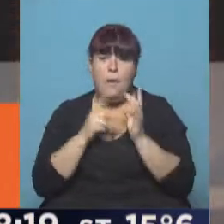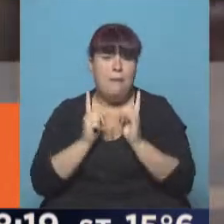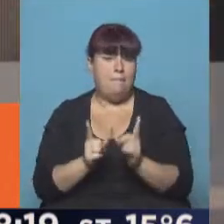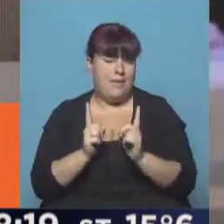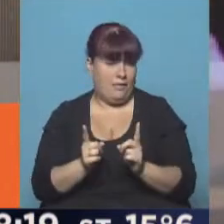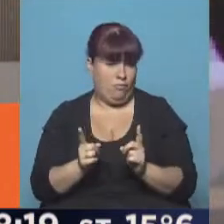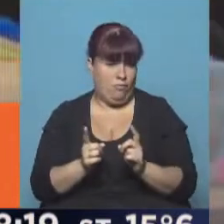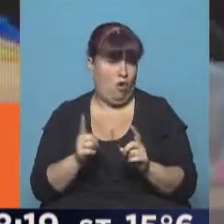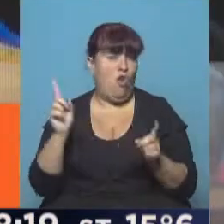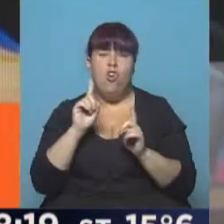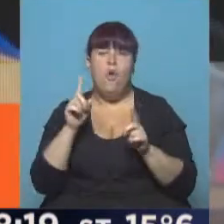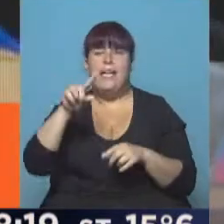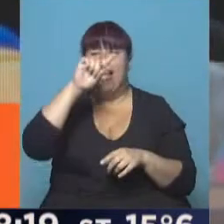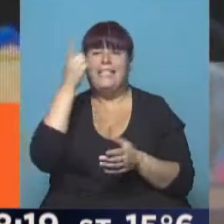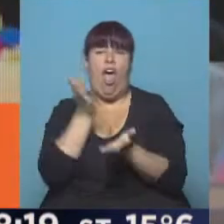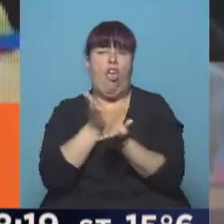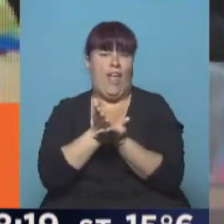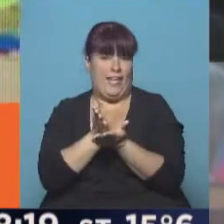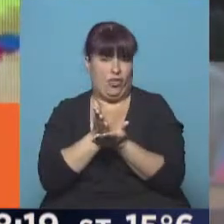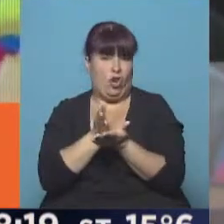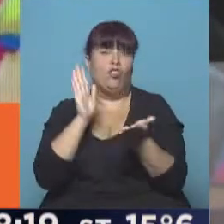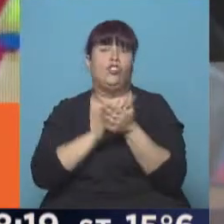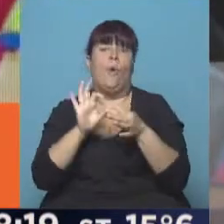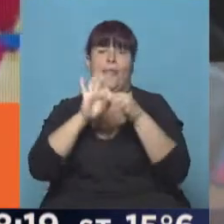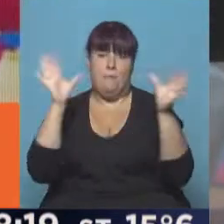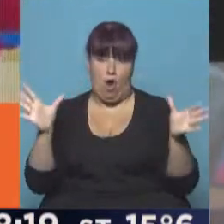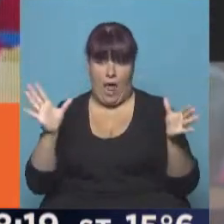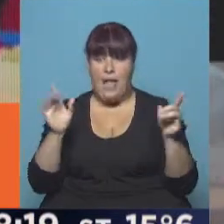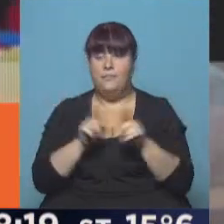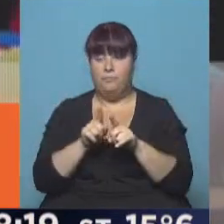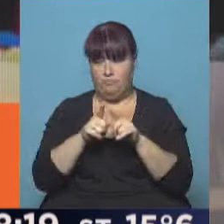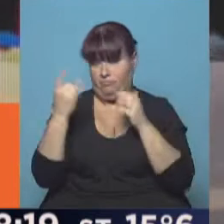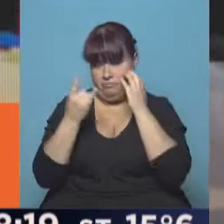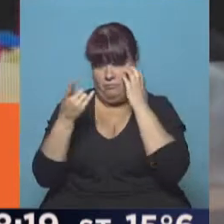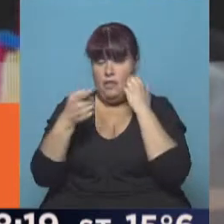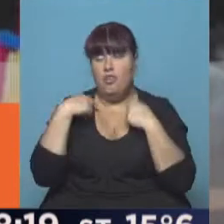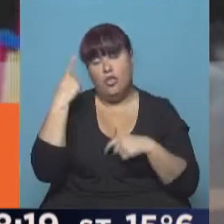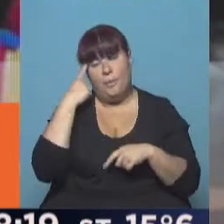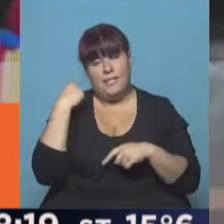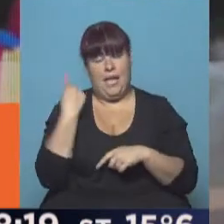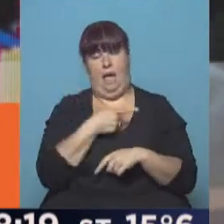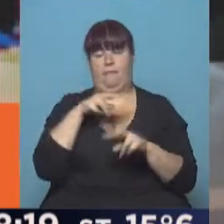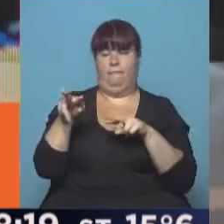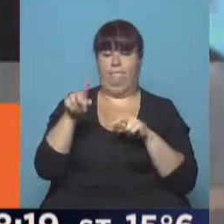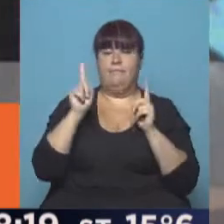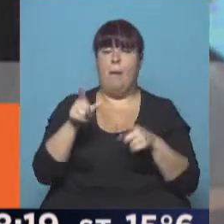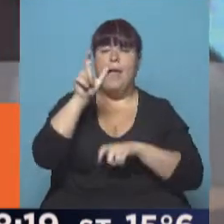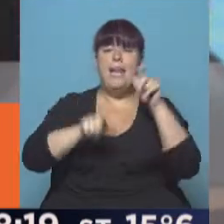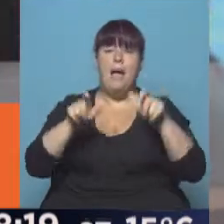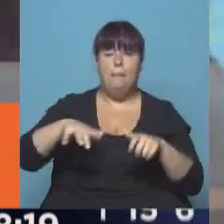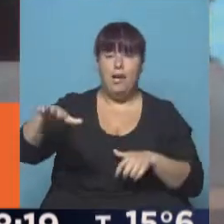la misma. No es un Estado de Derecho en términos democráticos y reales como entendemos los demás, y la